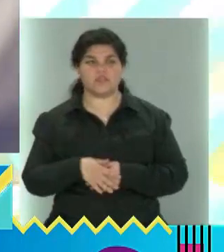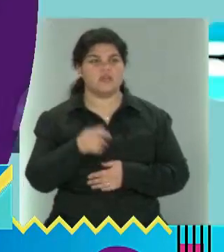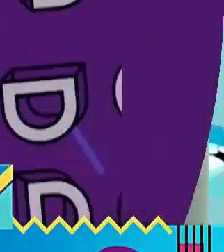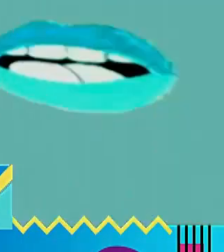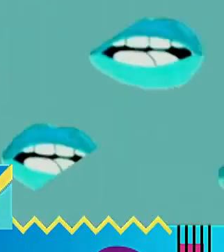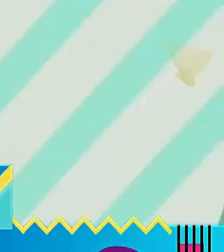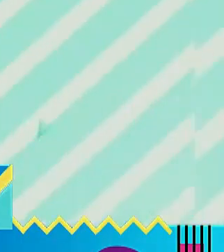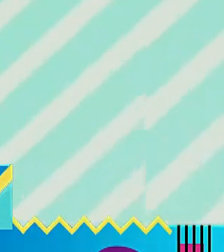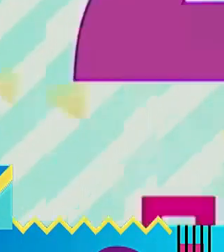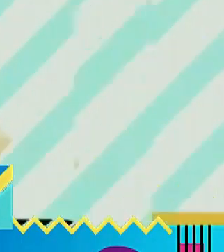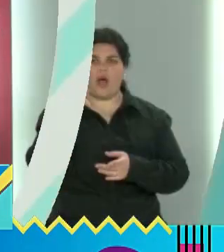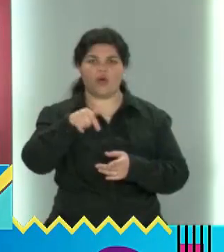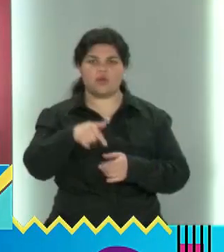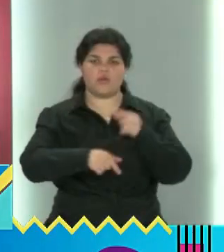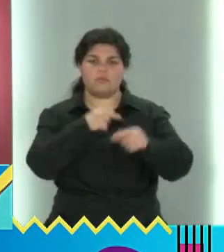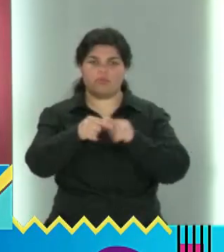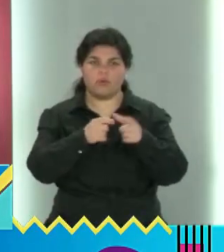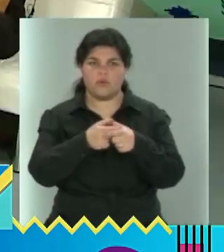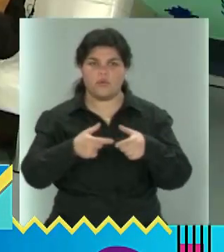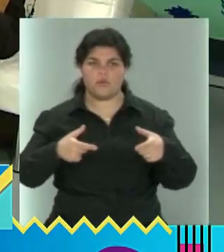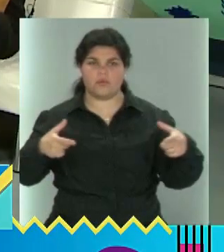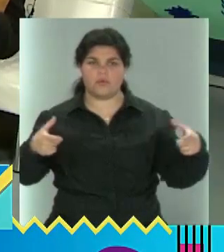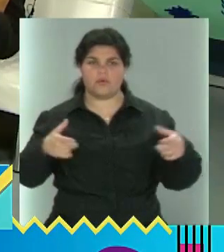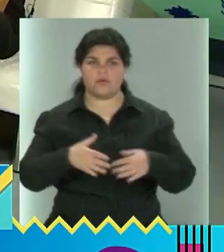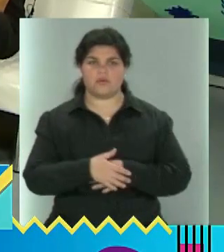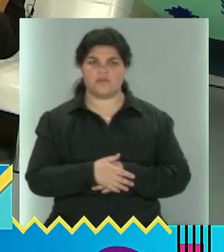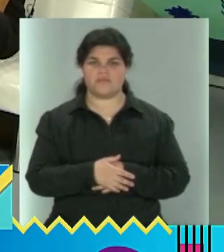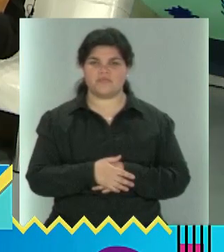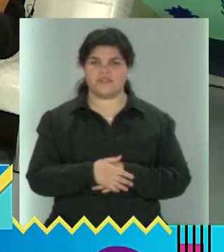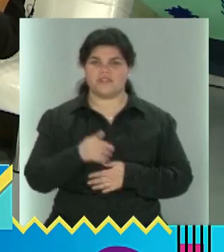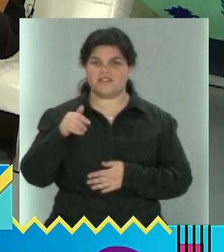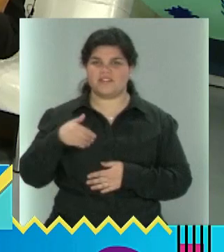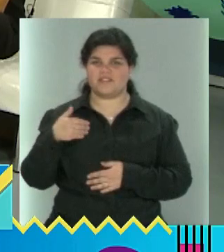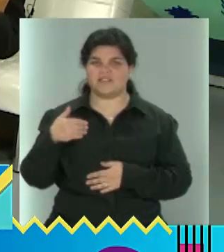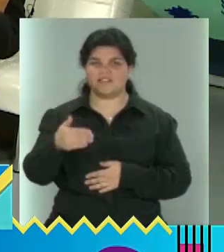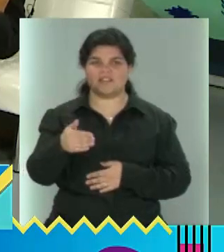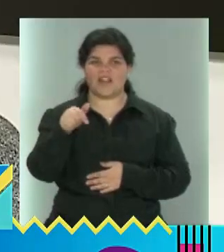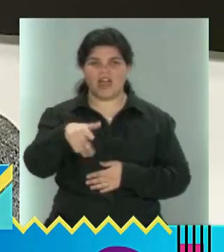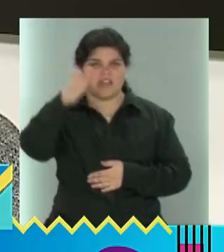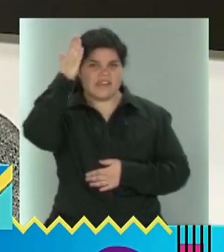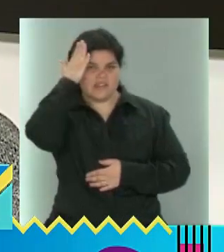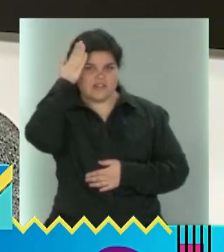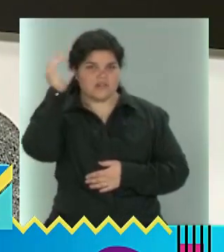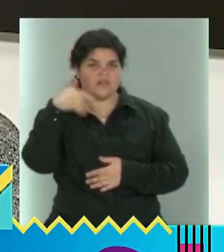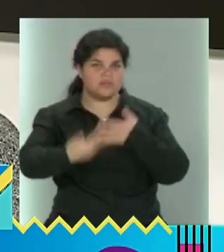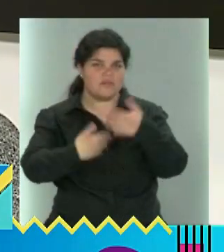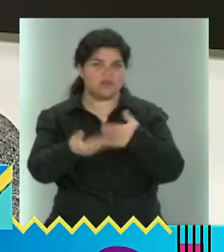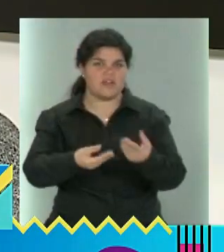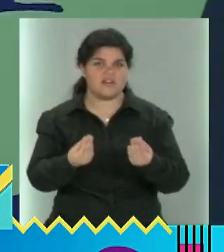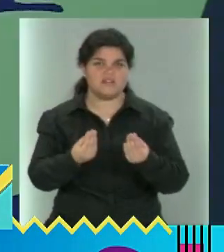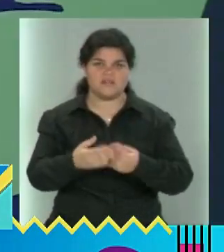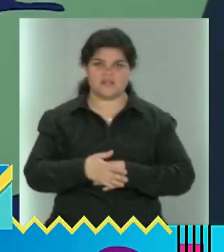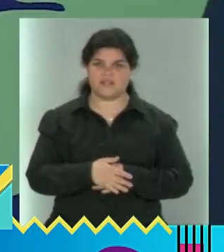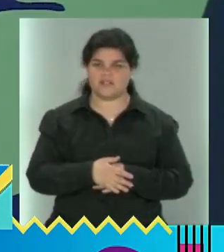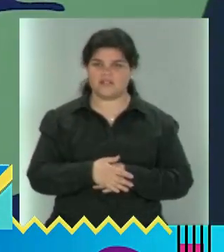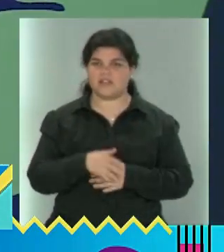popular, ¿no? Algo que tiene quizás muy poco que ver con nuestra propia cultura, que que estemos incorporando. Sí, yo creo que tiene